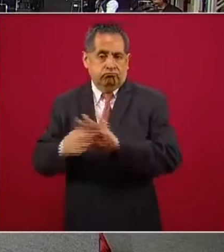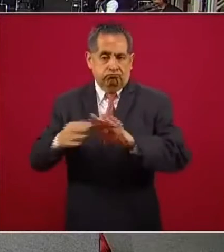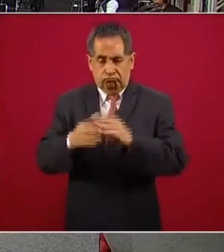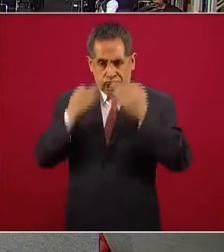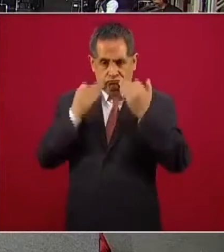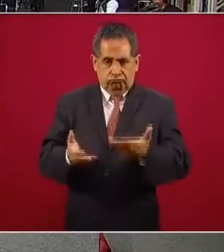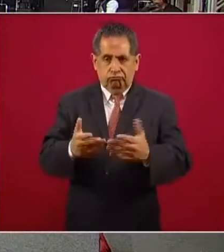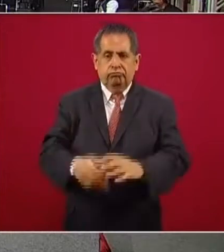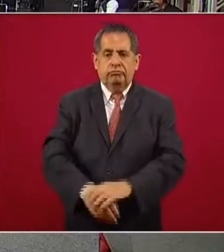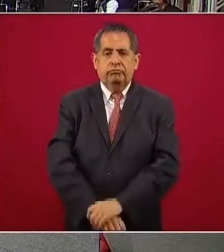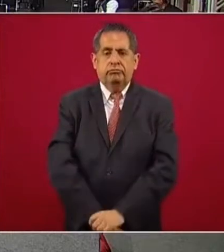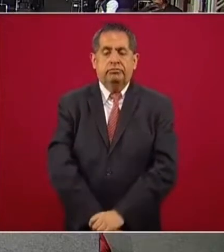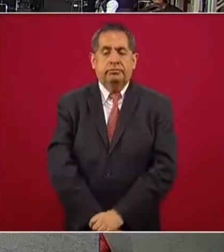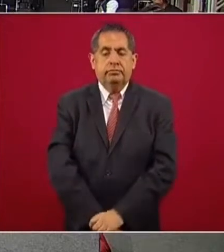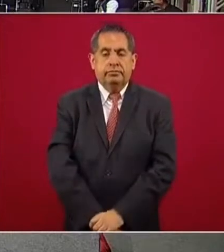acción.